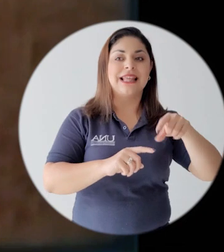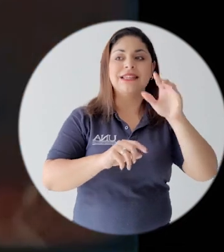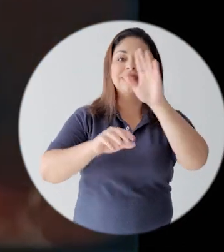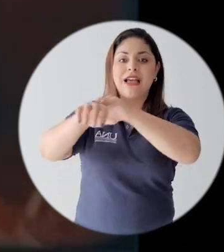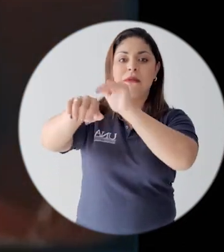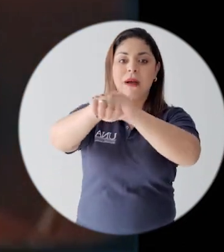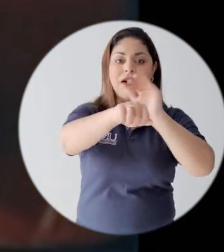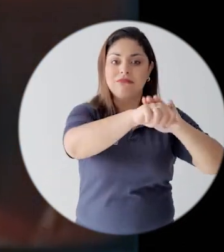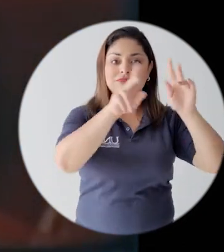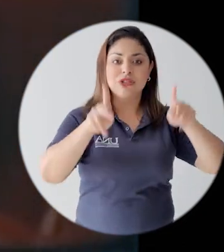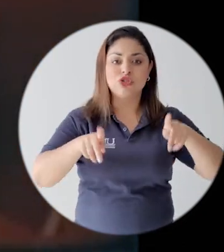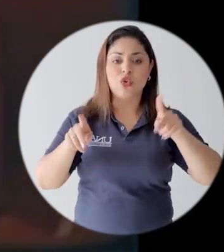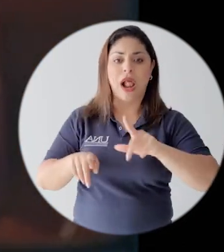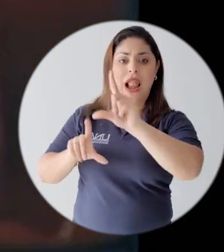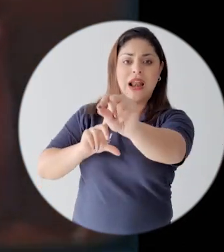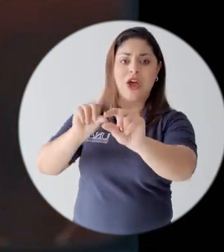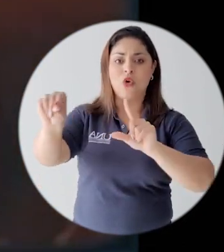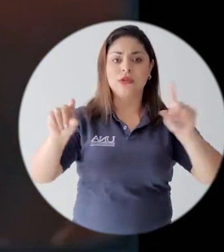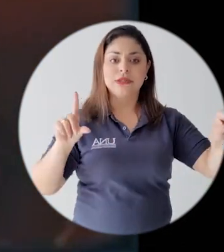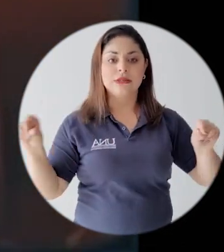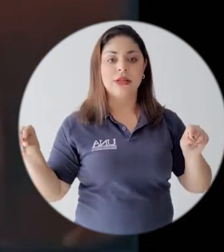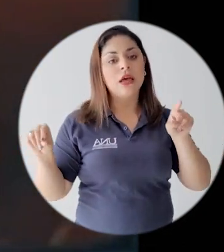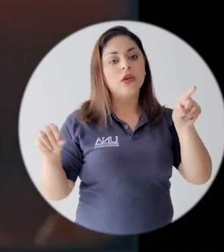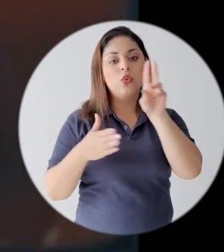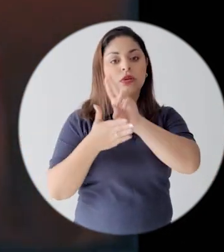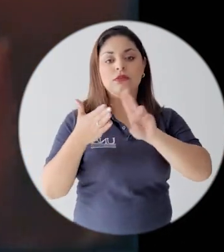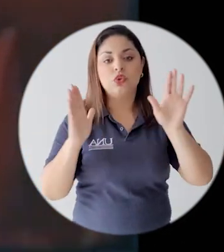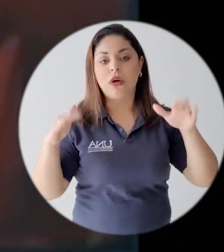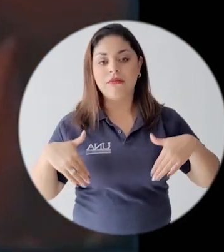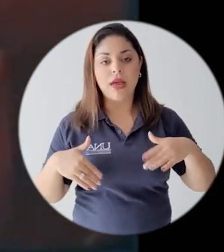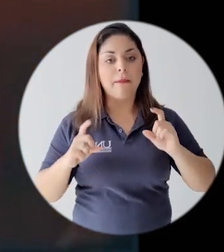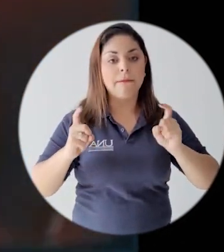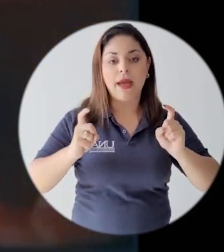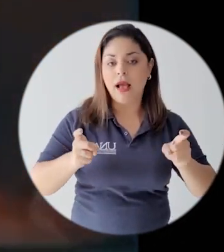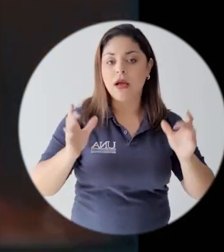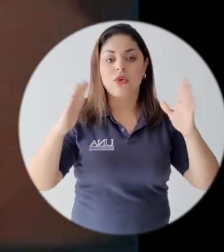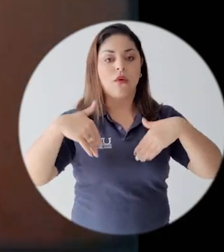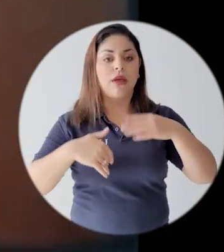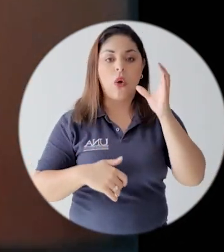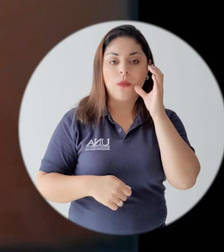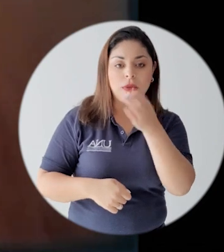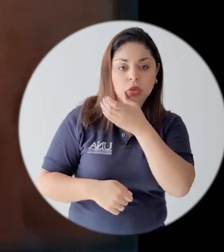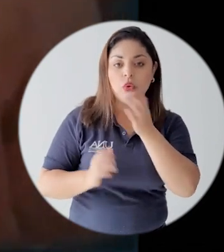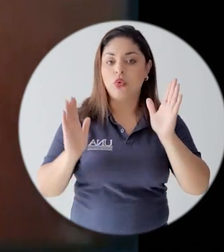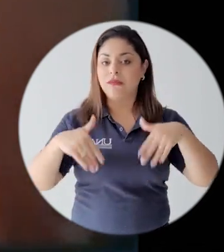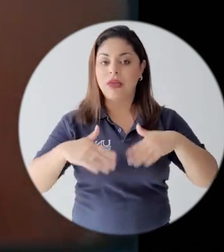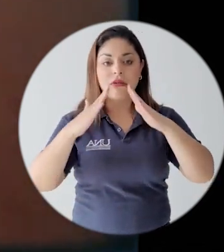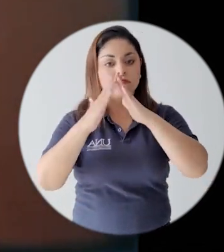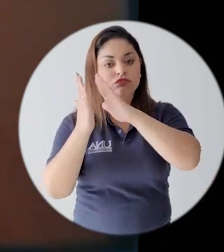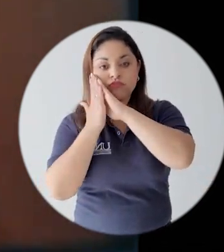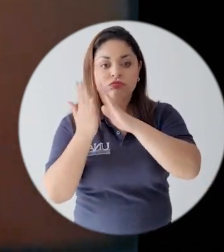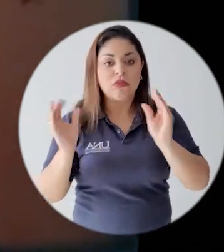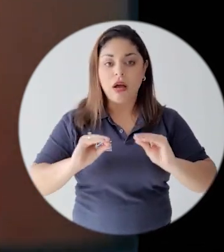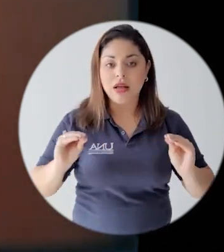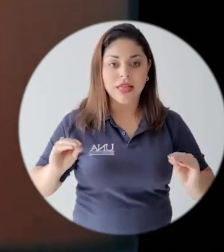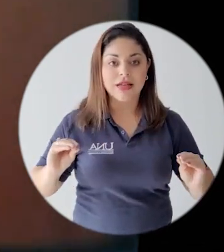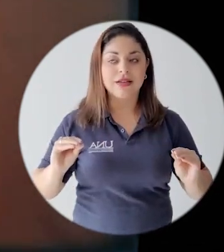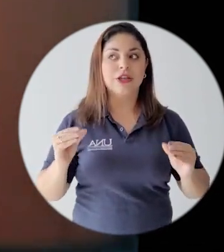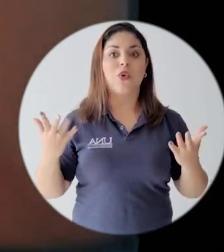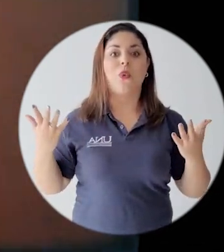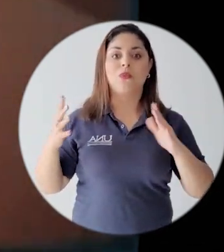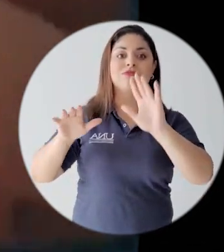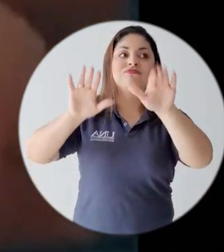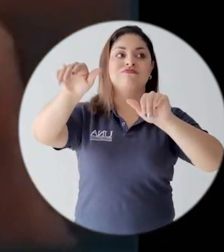requería gente de las zonas rurales, y las universidades no tenían becas, no tenían comedores estudiantiles, no tenían